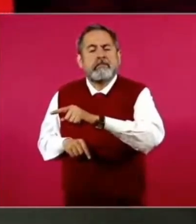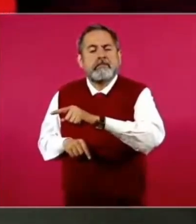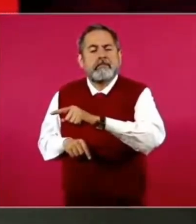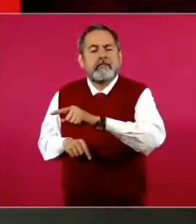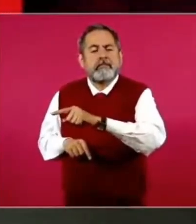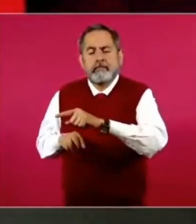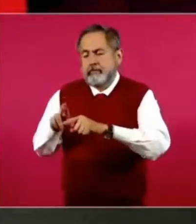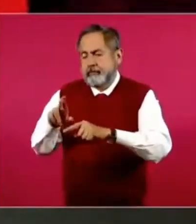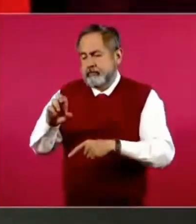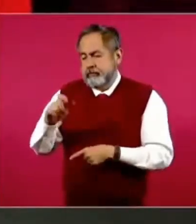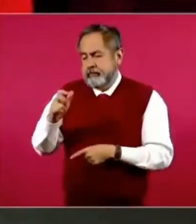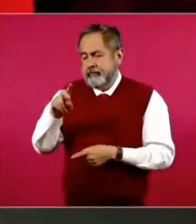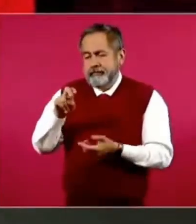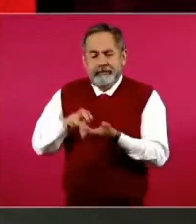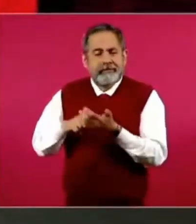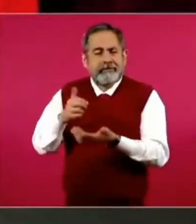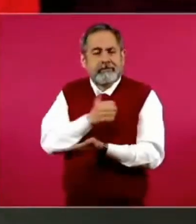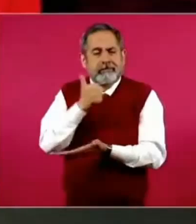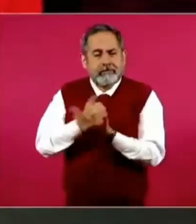regente de la Ciudad de México,